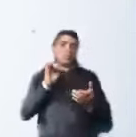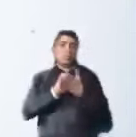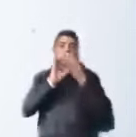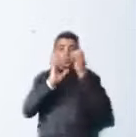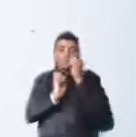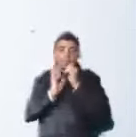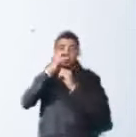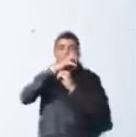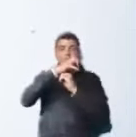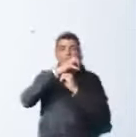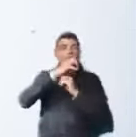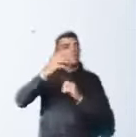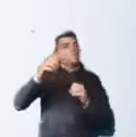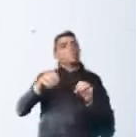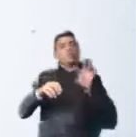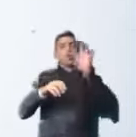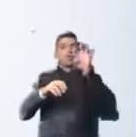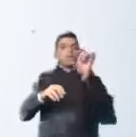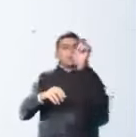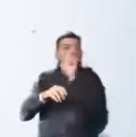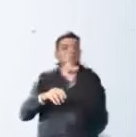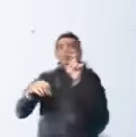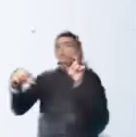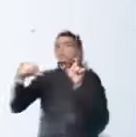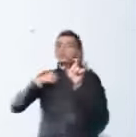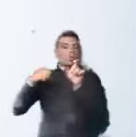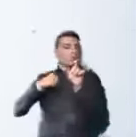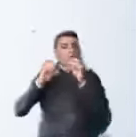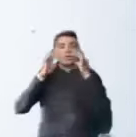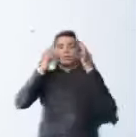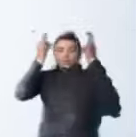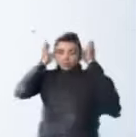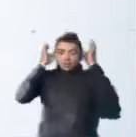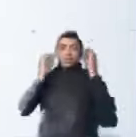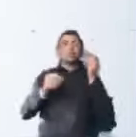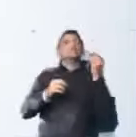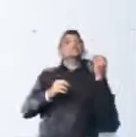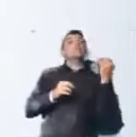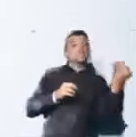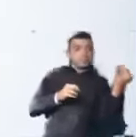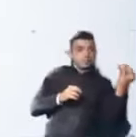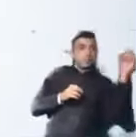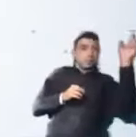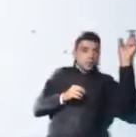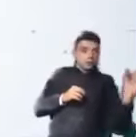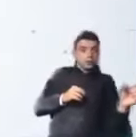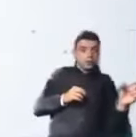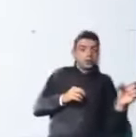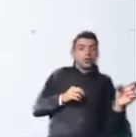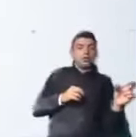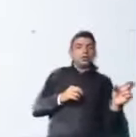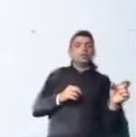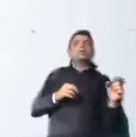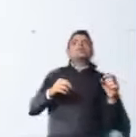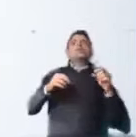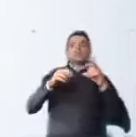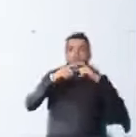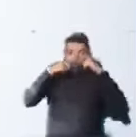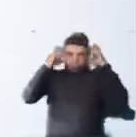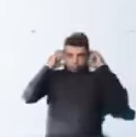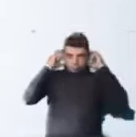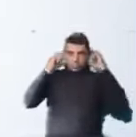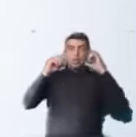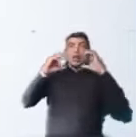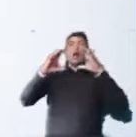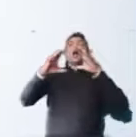tienen tapabocas y la persona que está infectada es la que tiene el tapabocas y estornuda o tose, hay una gran posibilidad de que esas partículas